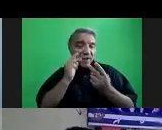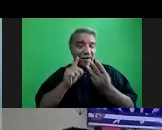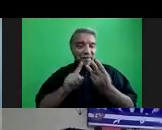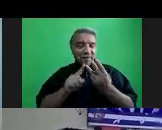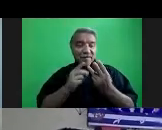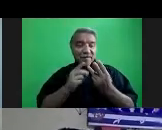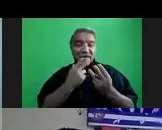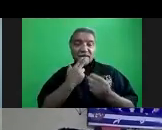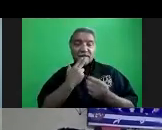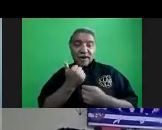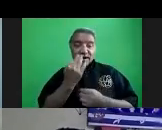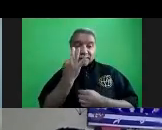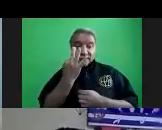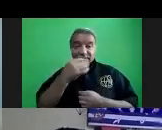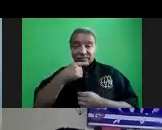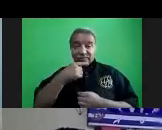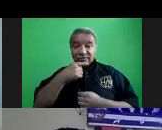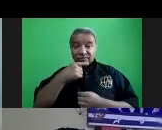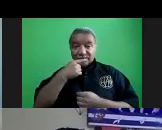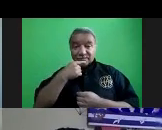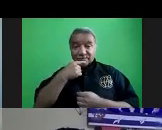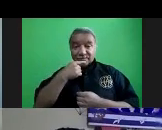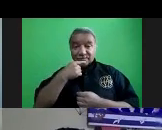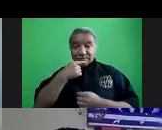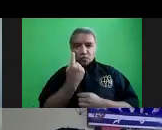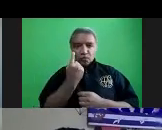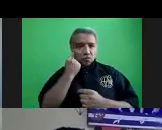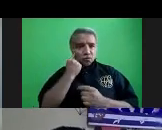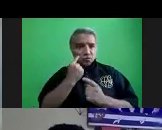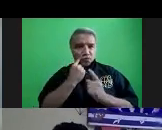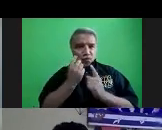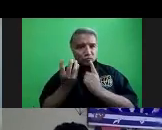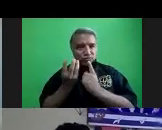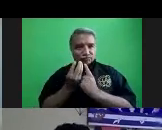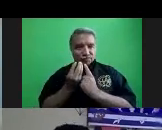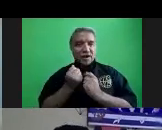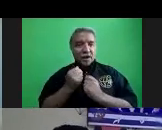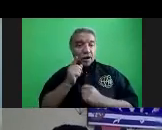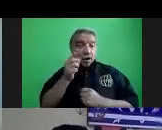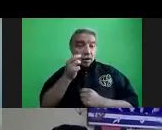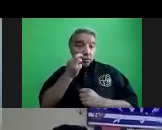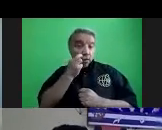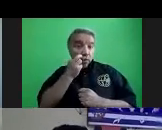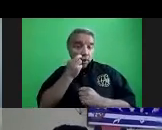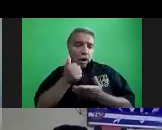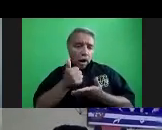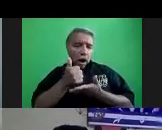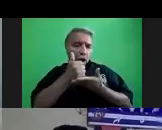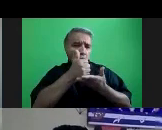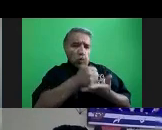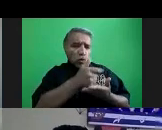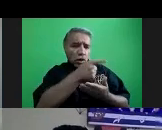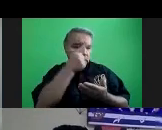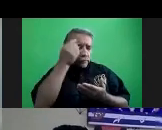Está la fotografía, mi familia, mi papá, mi mamá, mi hermana, los cuales eran oyentes, solo yo